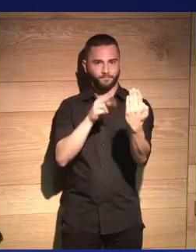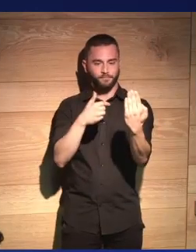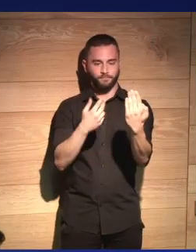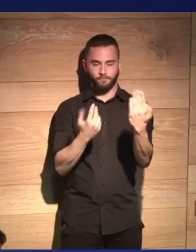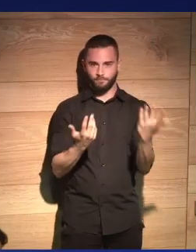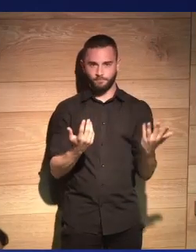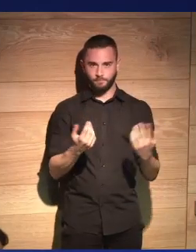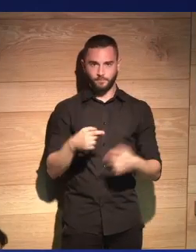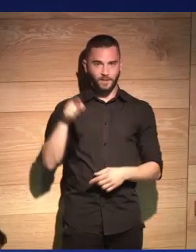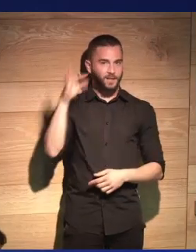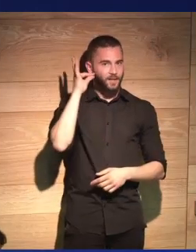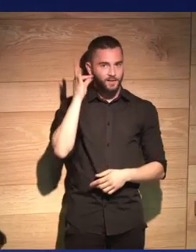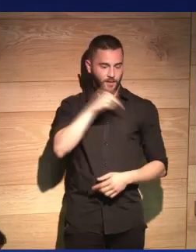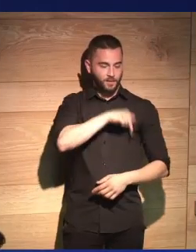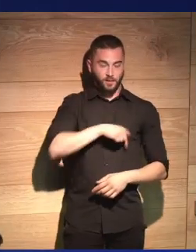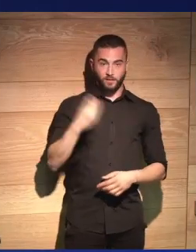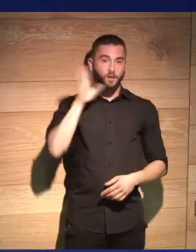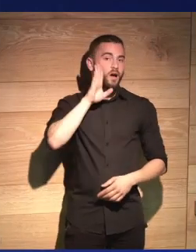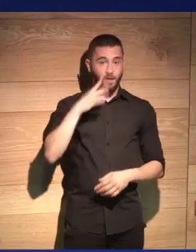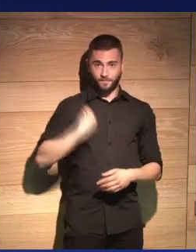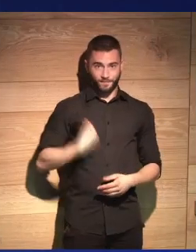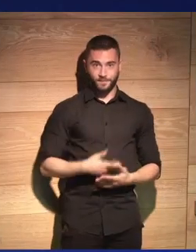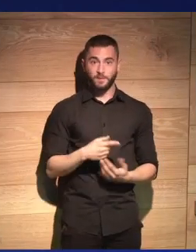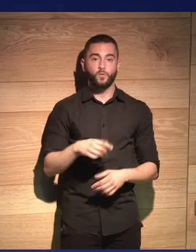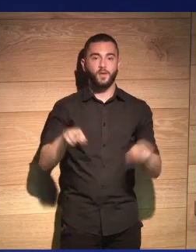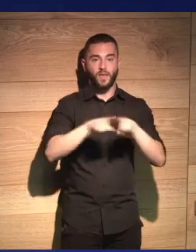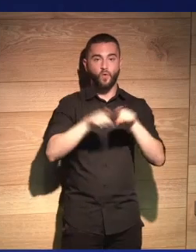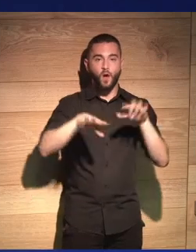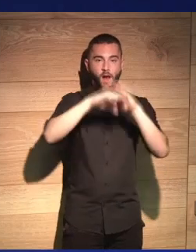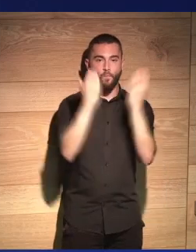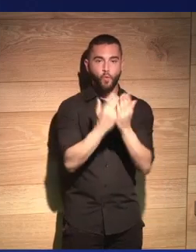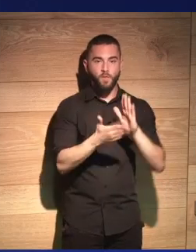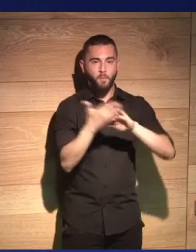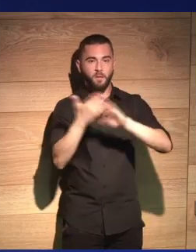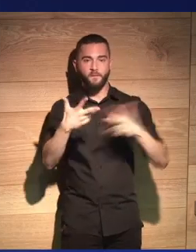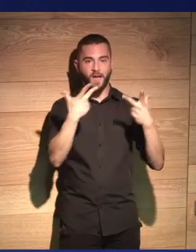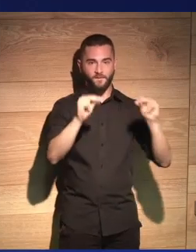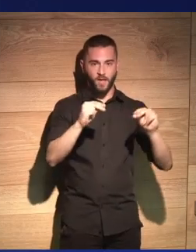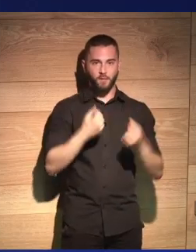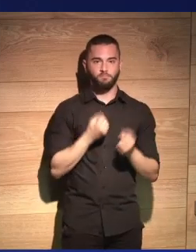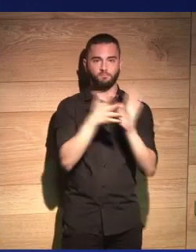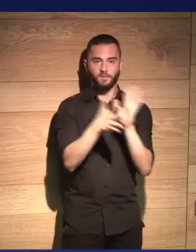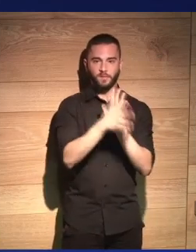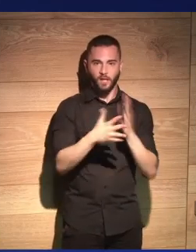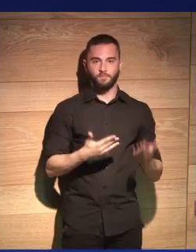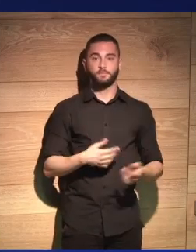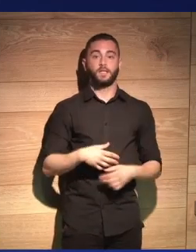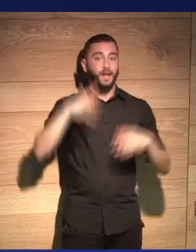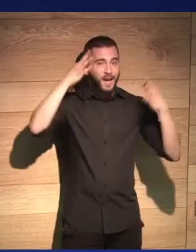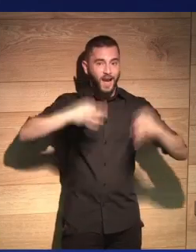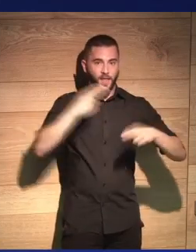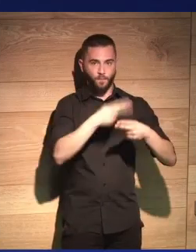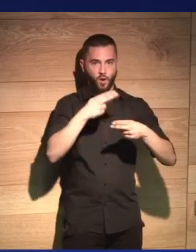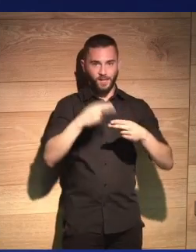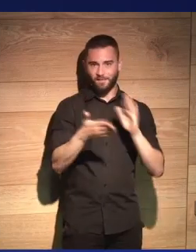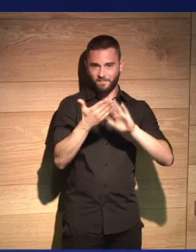Como estar documentando un mundo que se derrumba, una realidad política que se derrumba, y